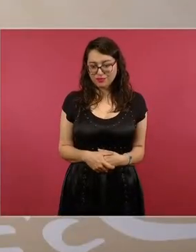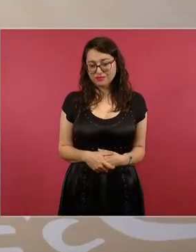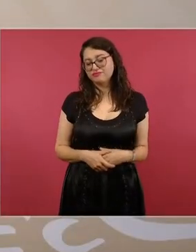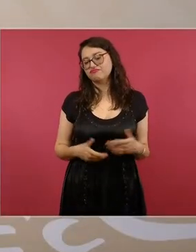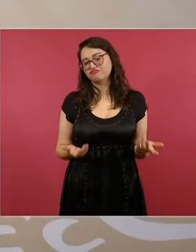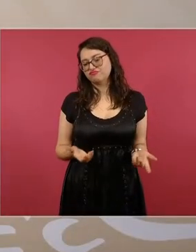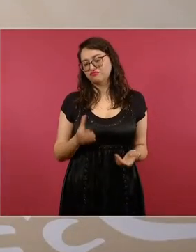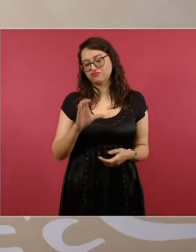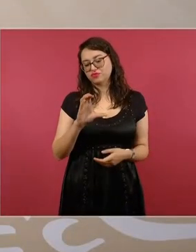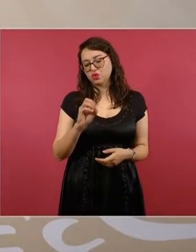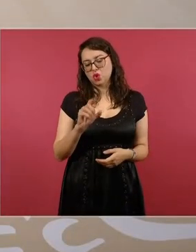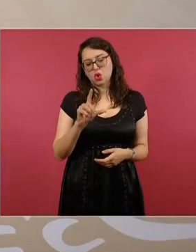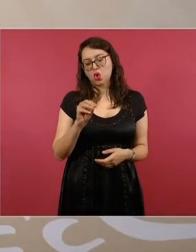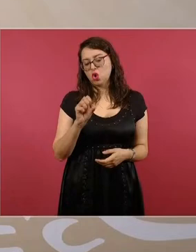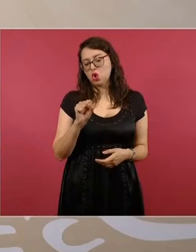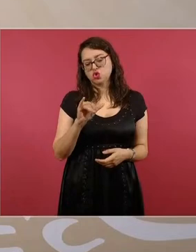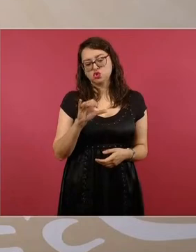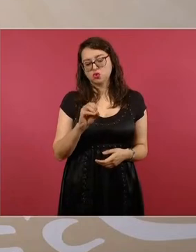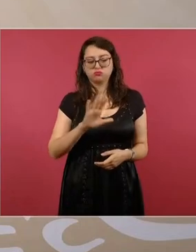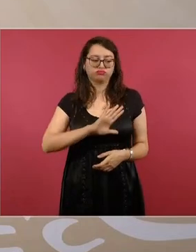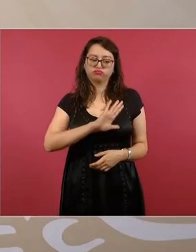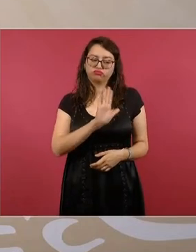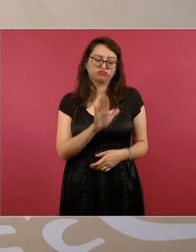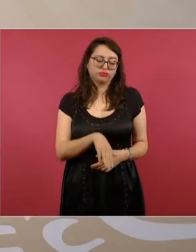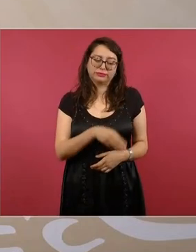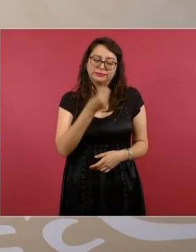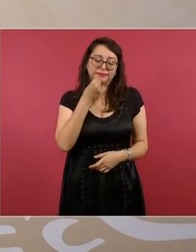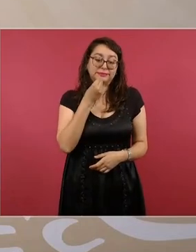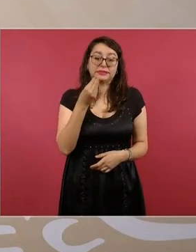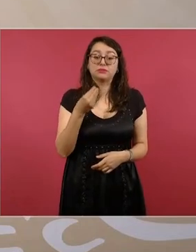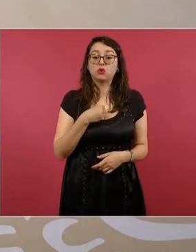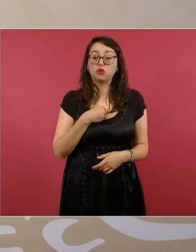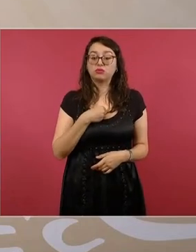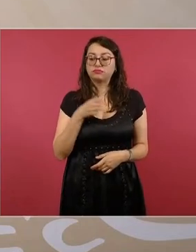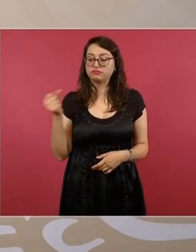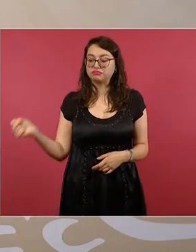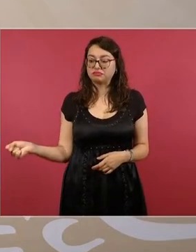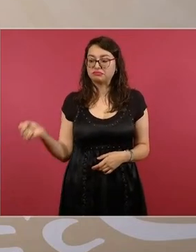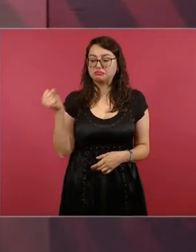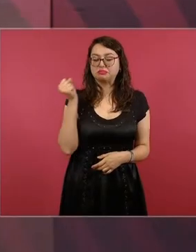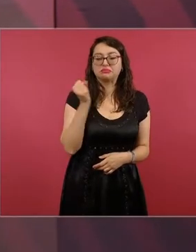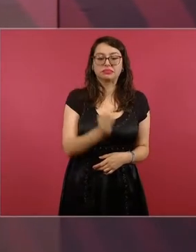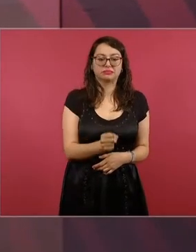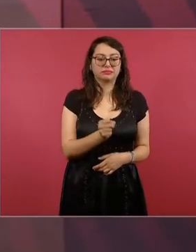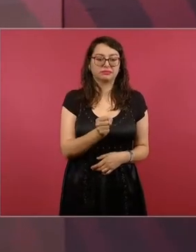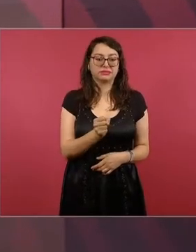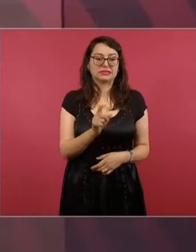Sustituyeron al licenciado Colosio por Zedillo.